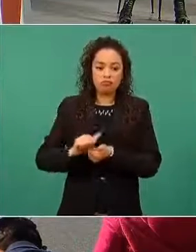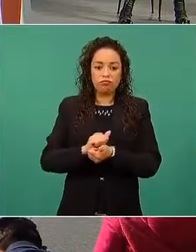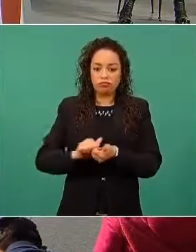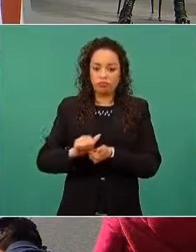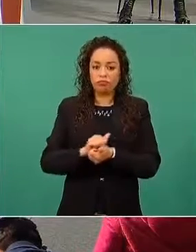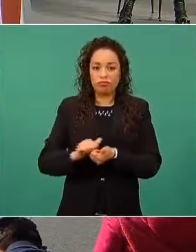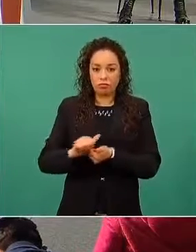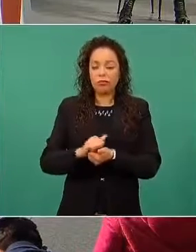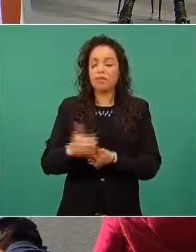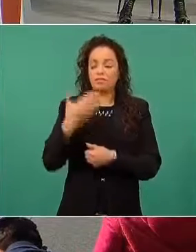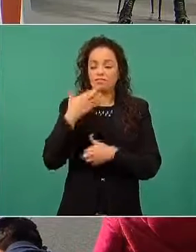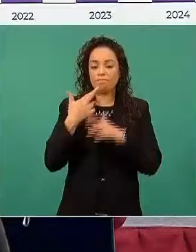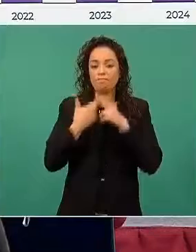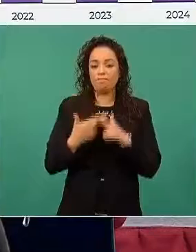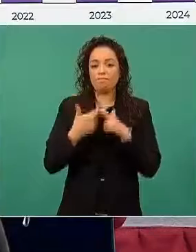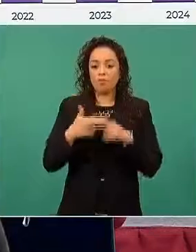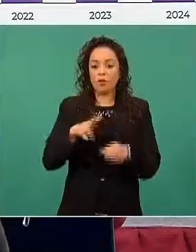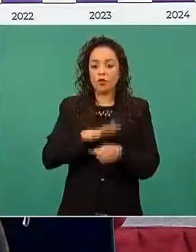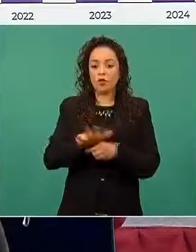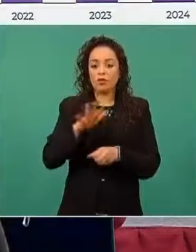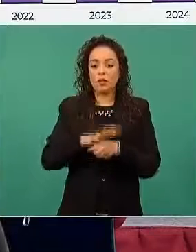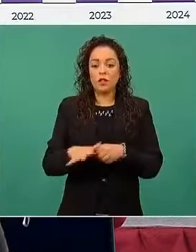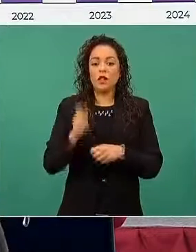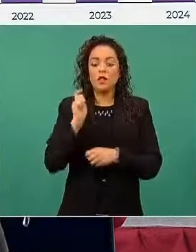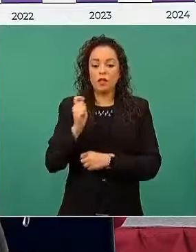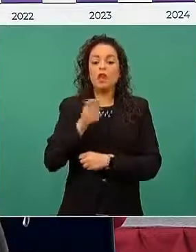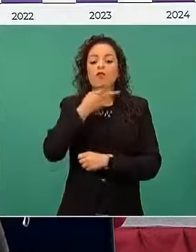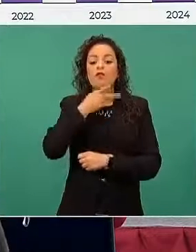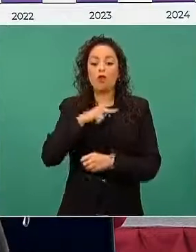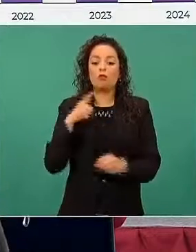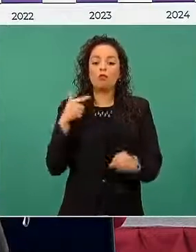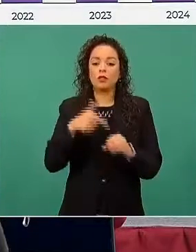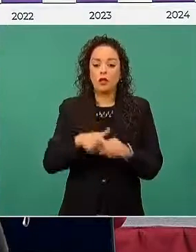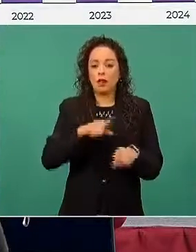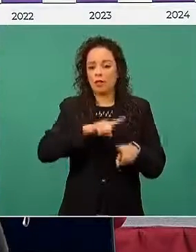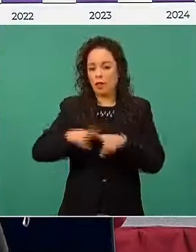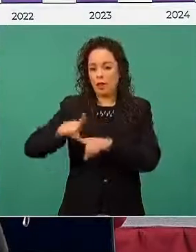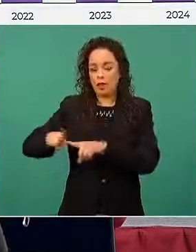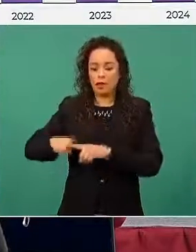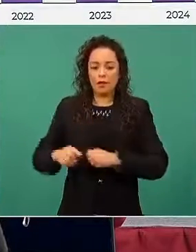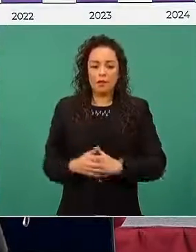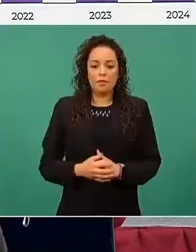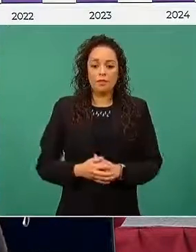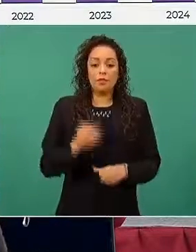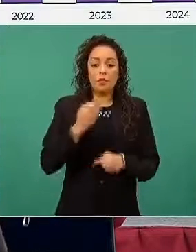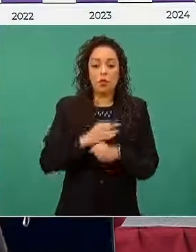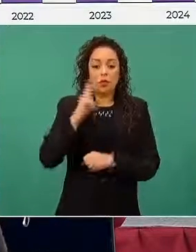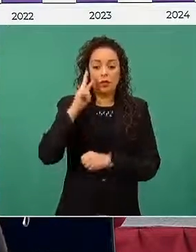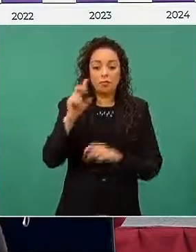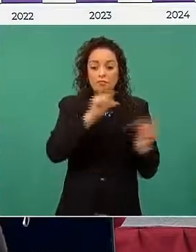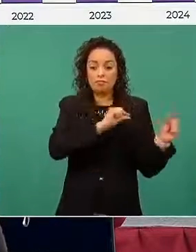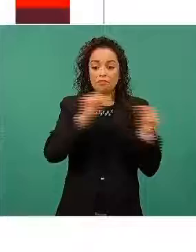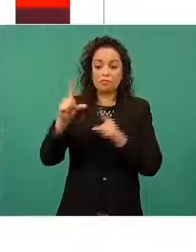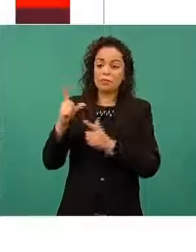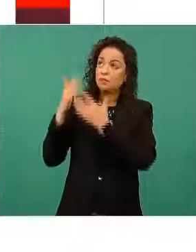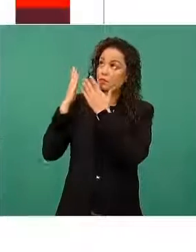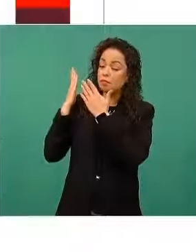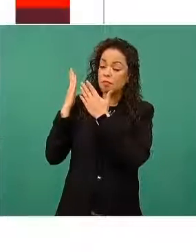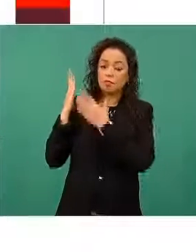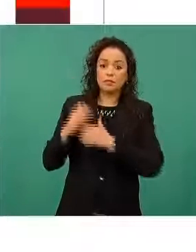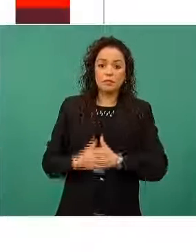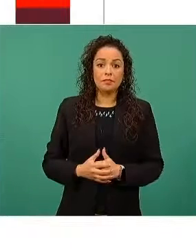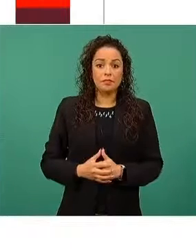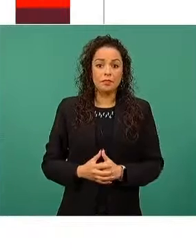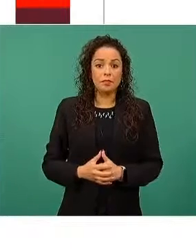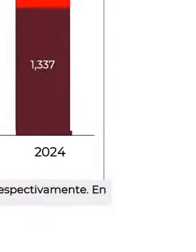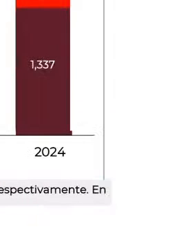el abasto de combustibles. La que sigue, por favor. Esta gráfica lo único que pretende es manifestar los